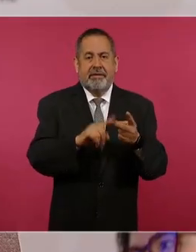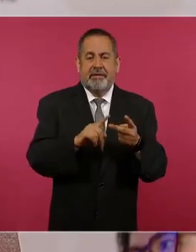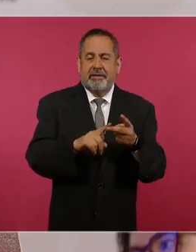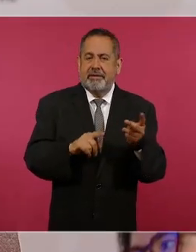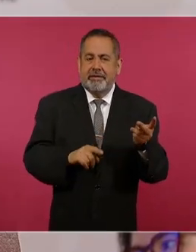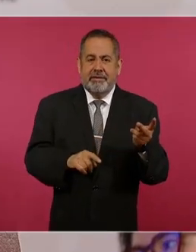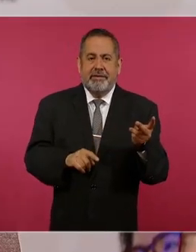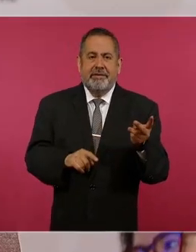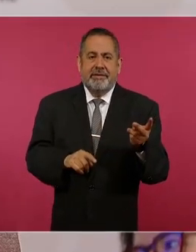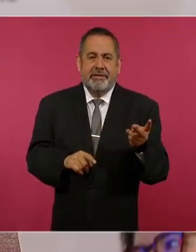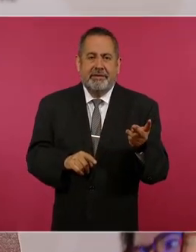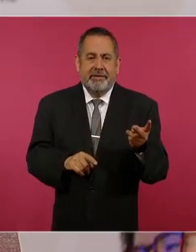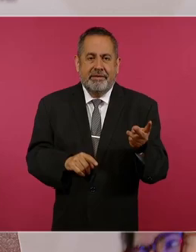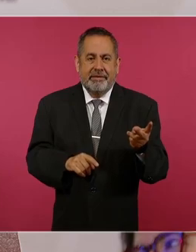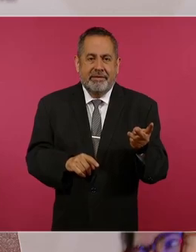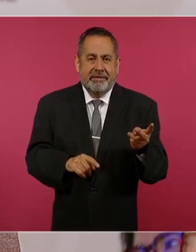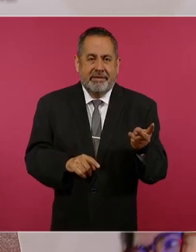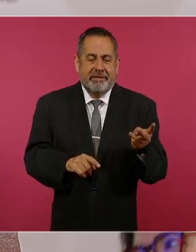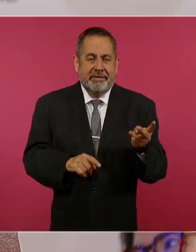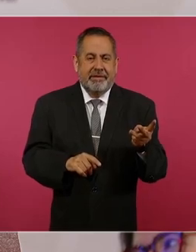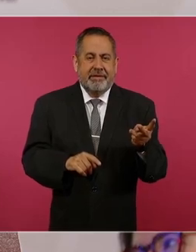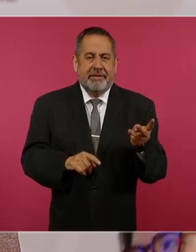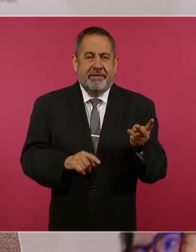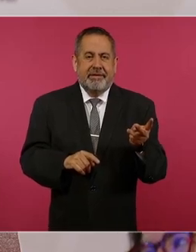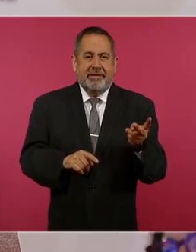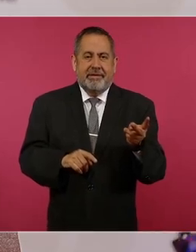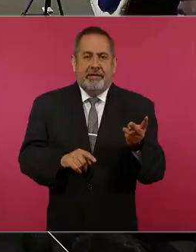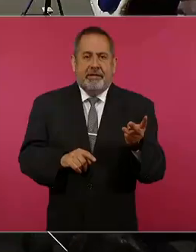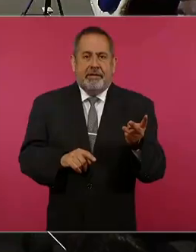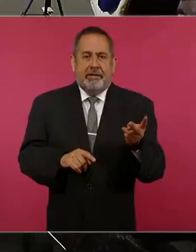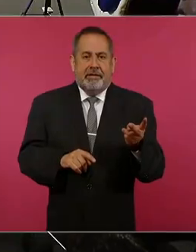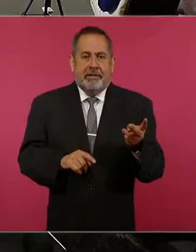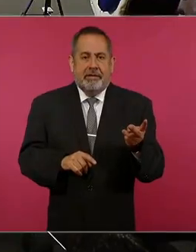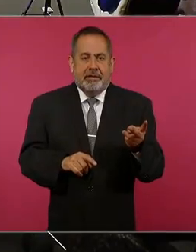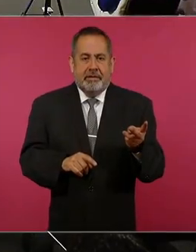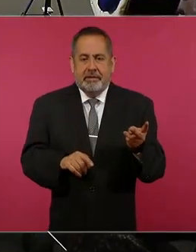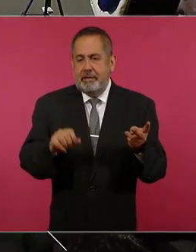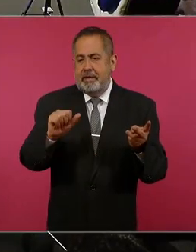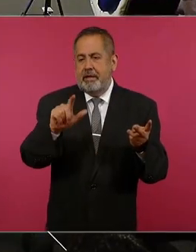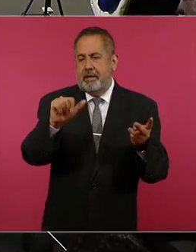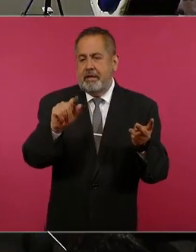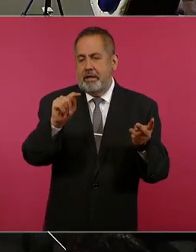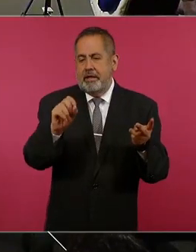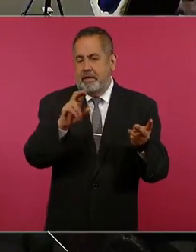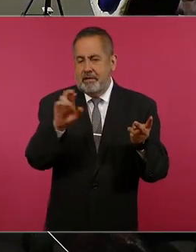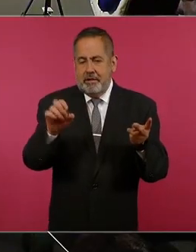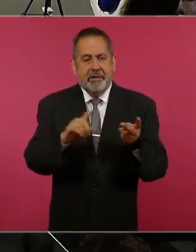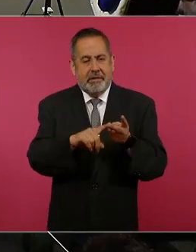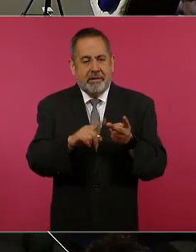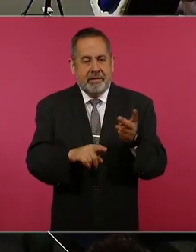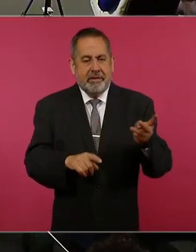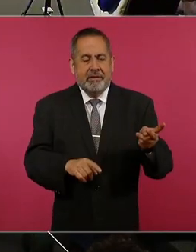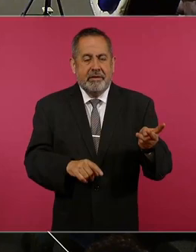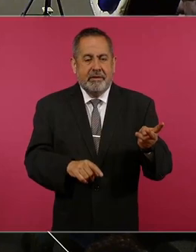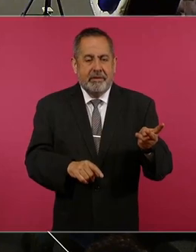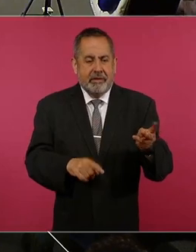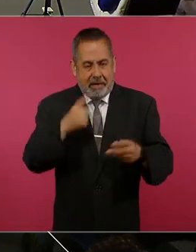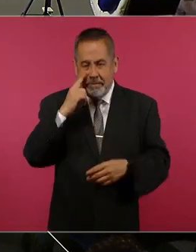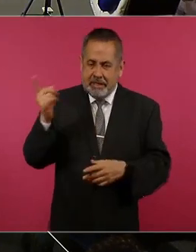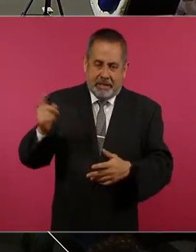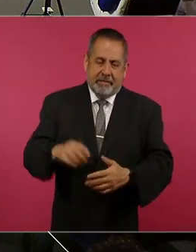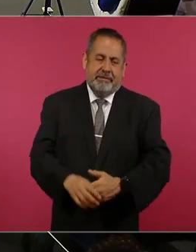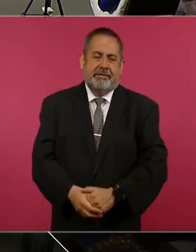a la torre, miren,